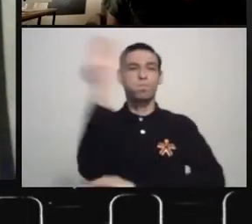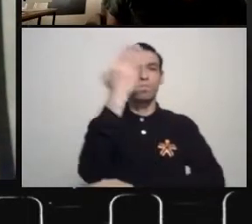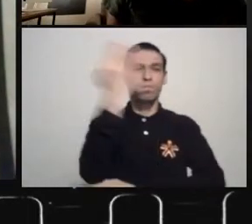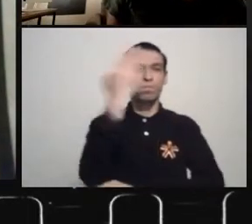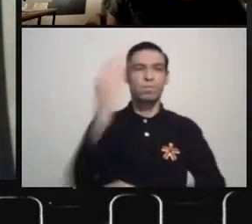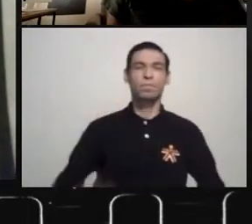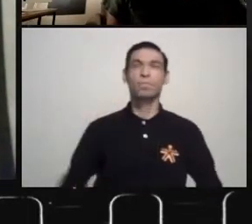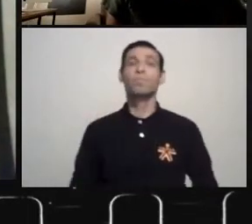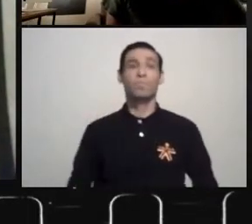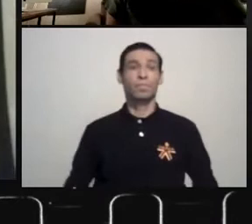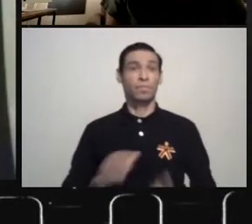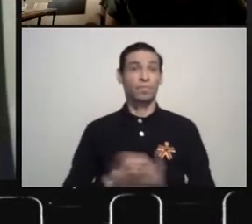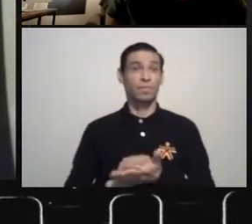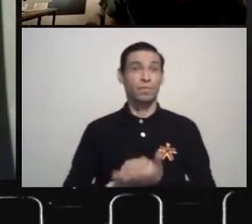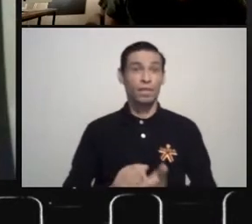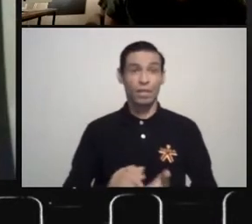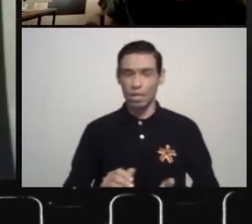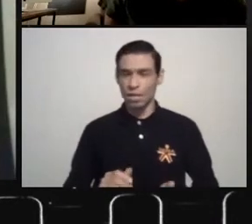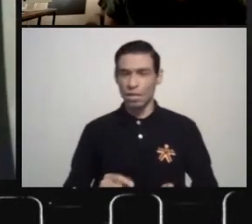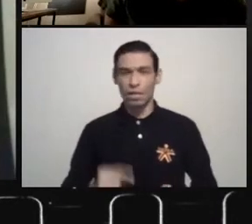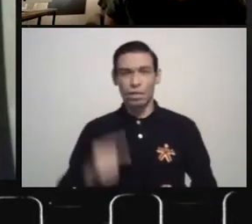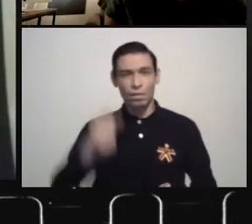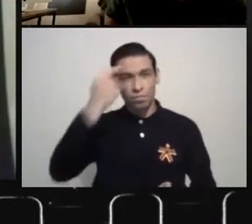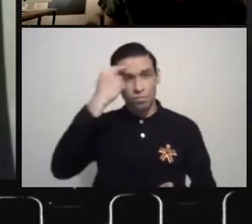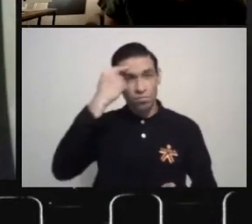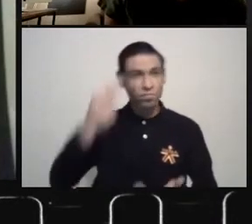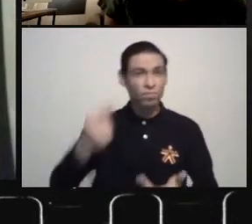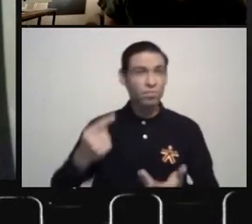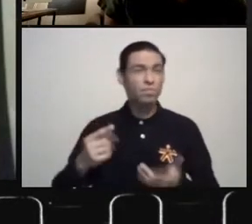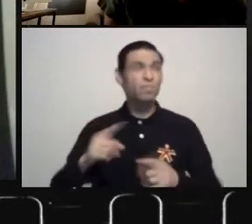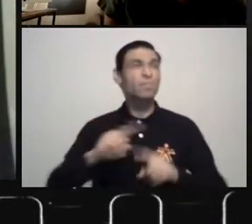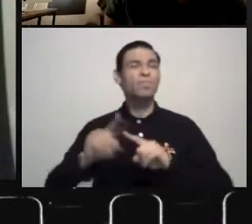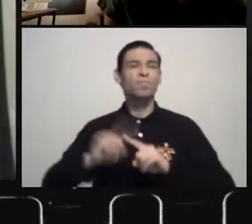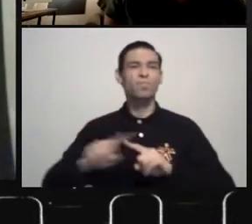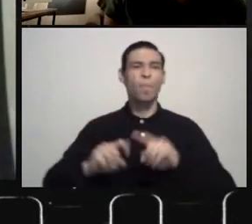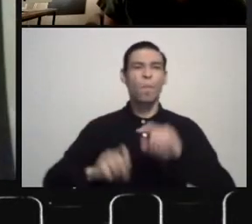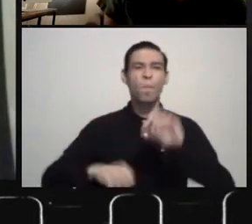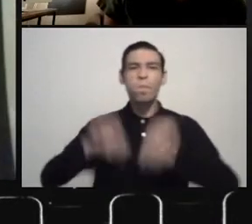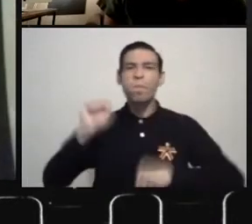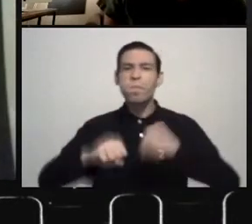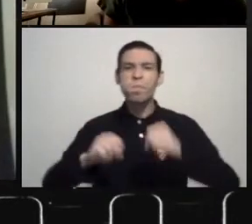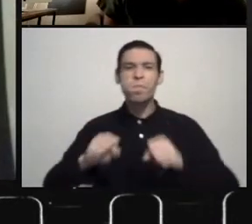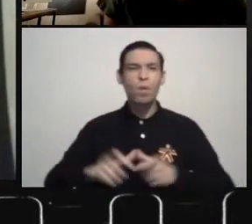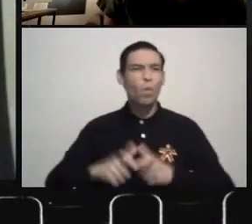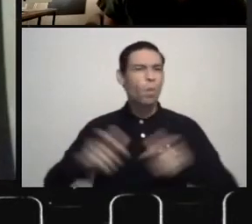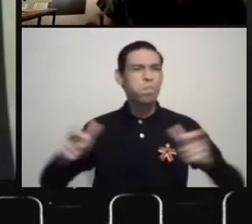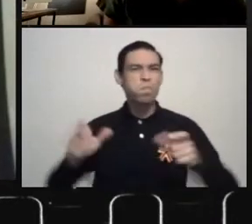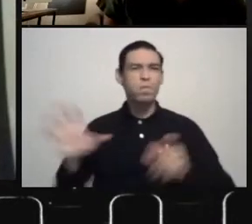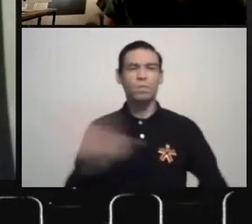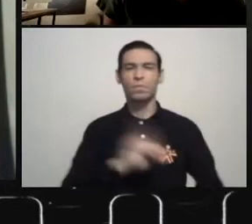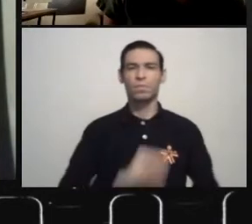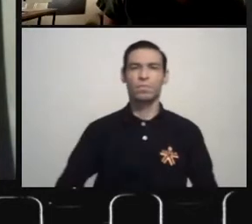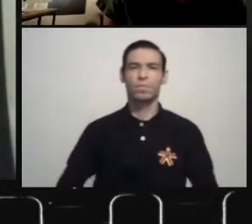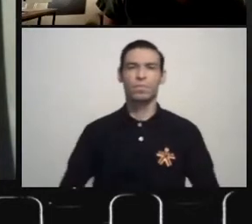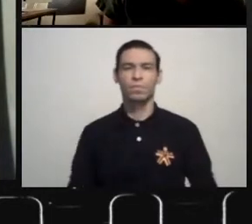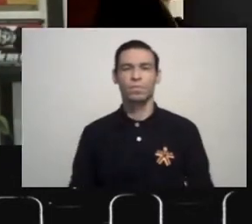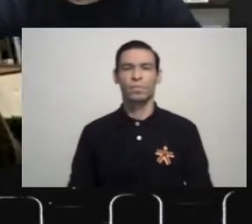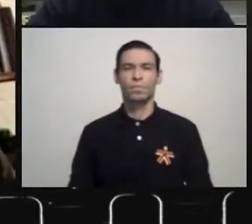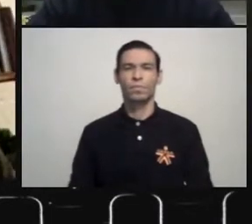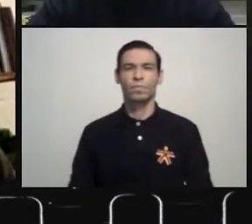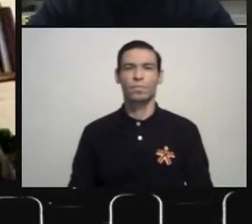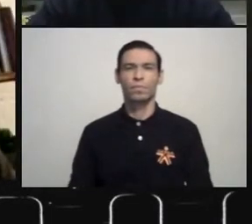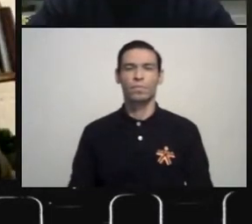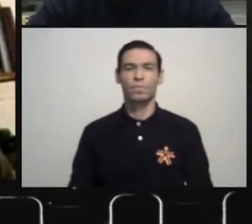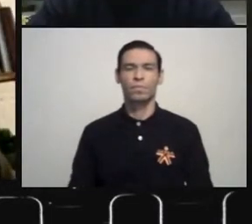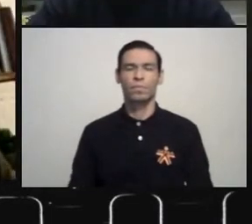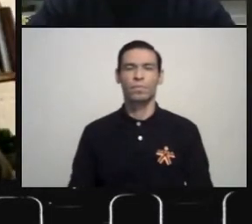este momento, pues ha hecho que las posibilidades aumenten para todos. Sí, yo estoy de acuerdo con Andrés.